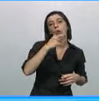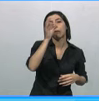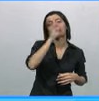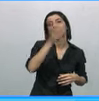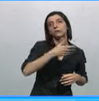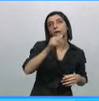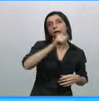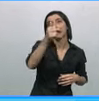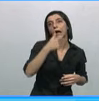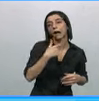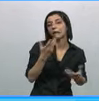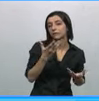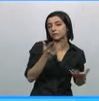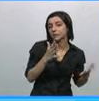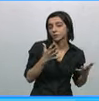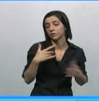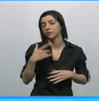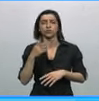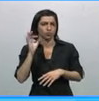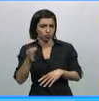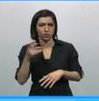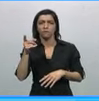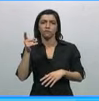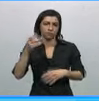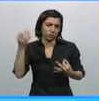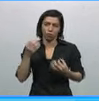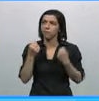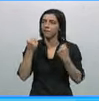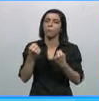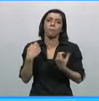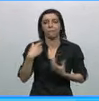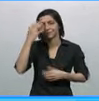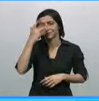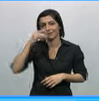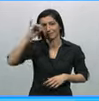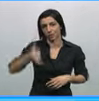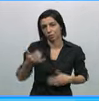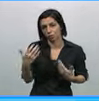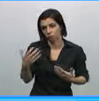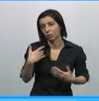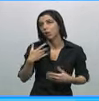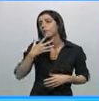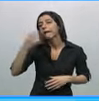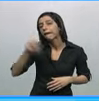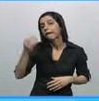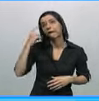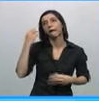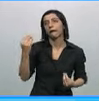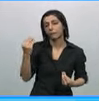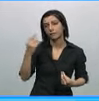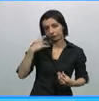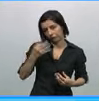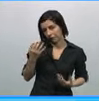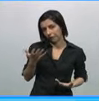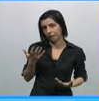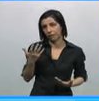está clarísimo, vos vas a hacer todo para que tu equipo salga campeón del torneo, pero en términos reales de porcentaje, ¿qué le darías a cada uno?